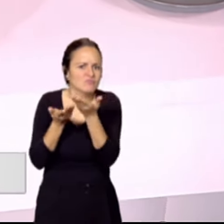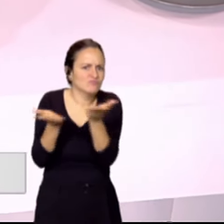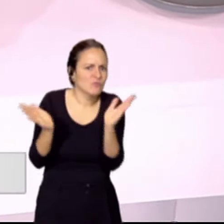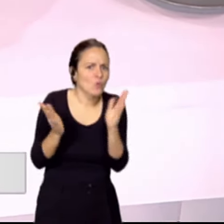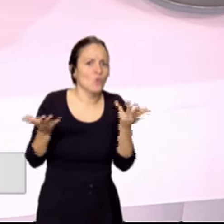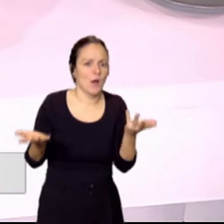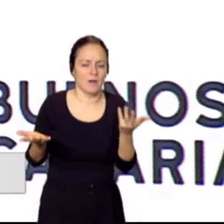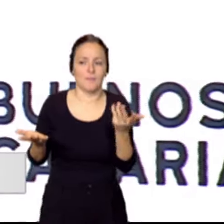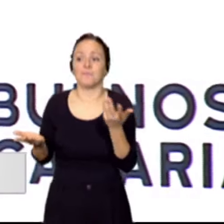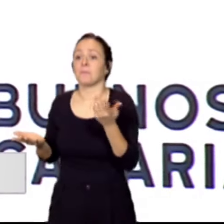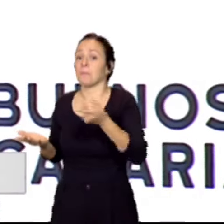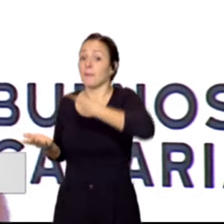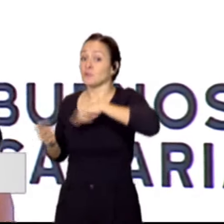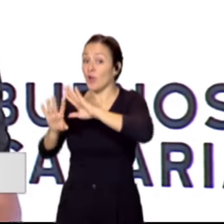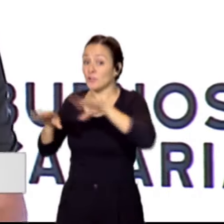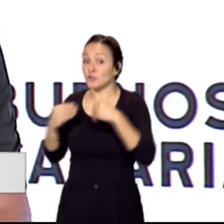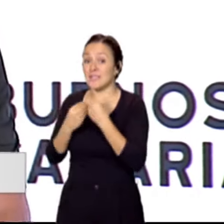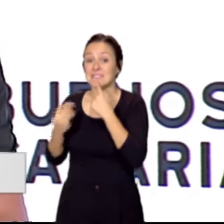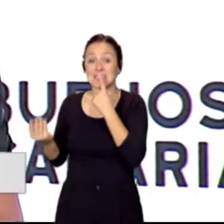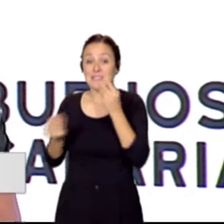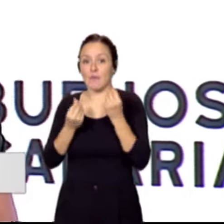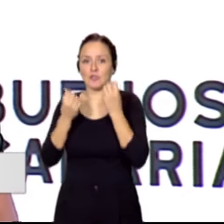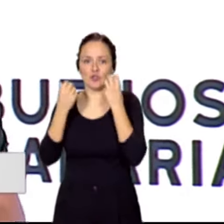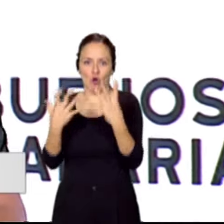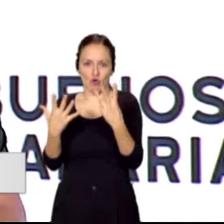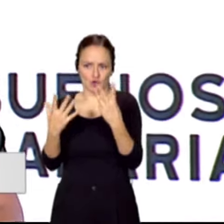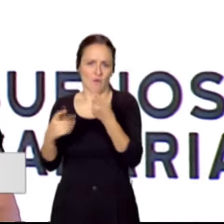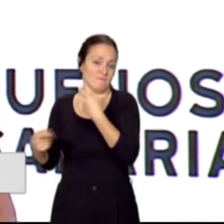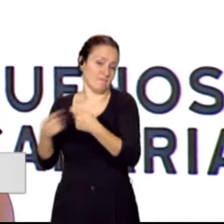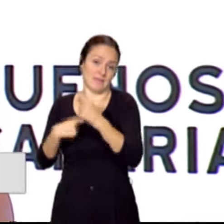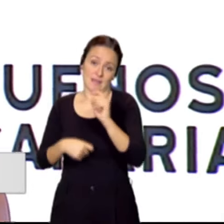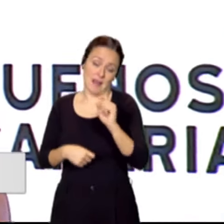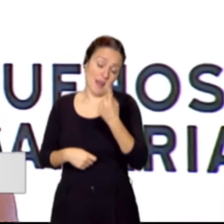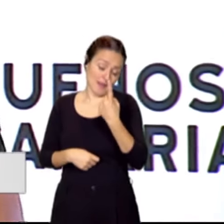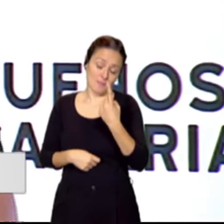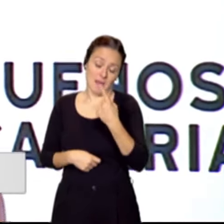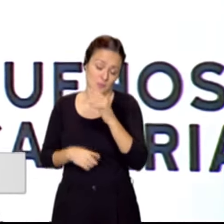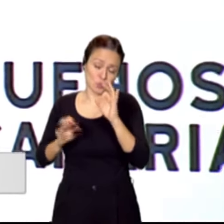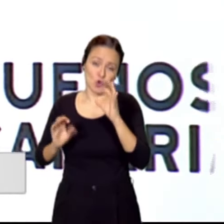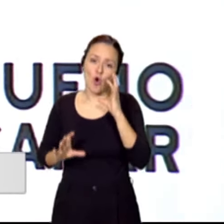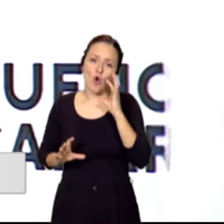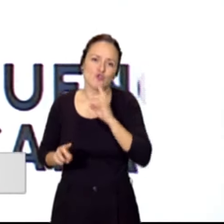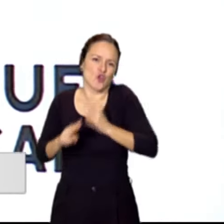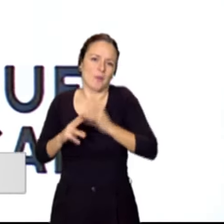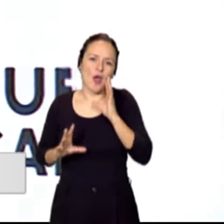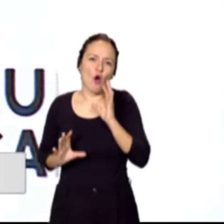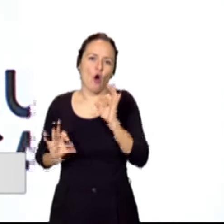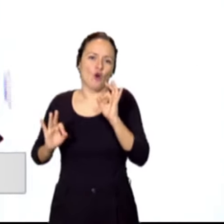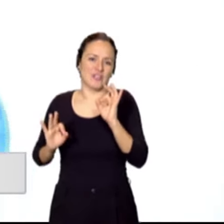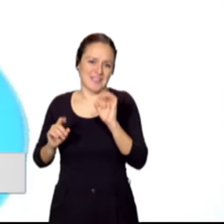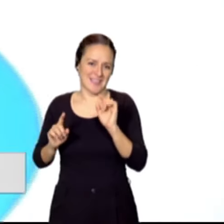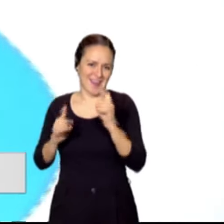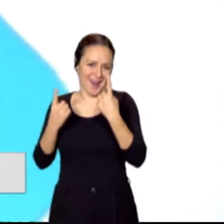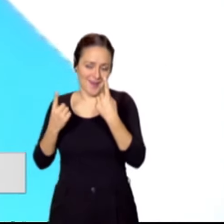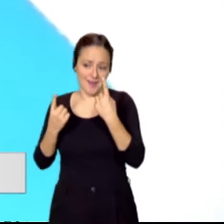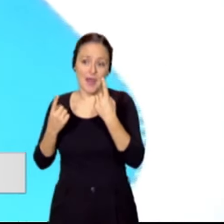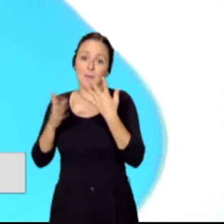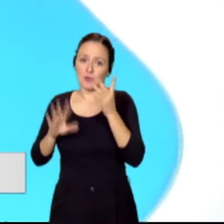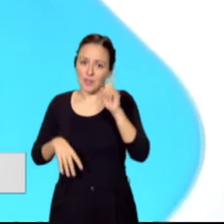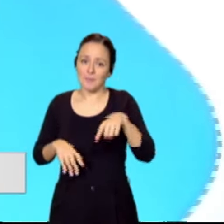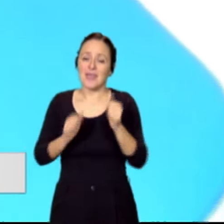total de ocho de ocho Sabores sin duda la más que se se vende pues es la la original pero luego también trabajamos con una tarta de queso